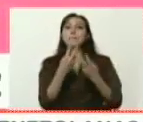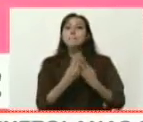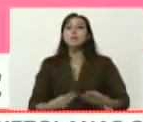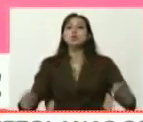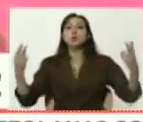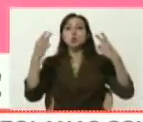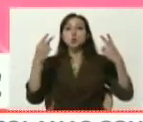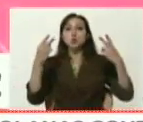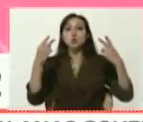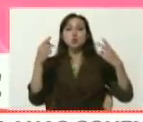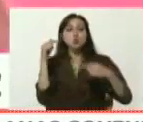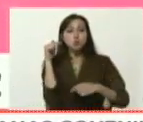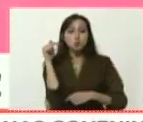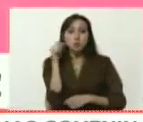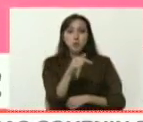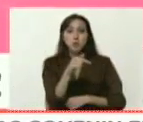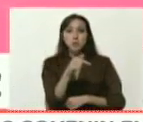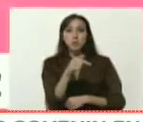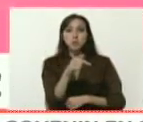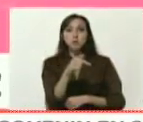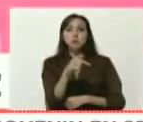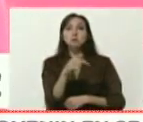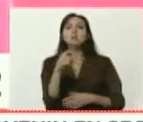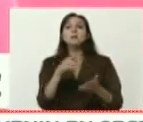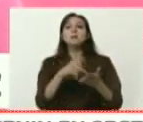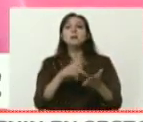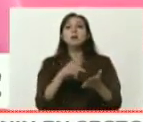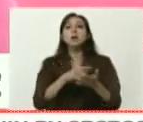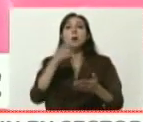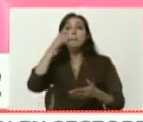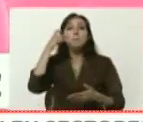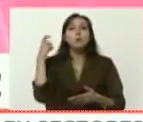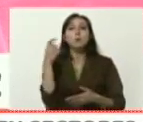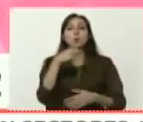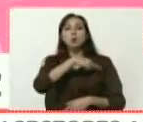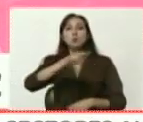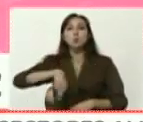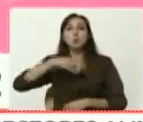sé que allí está hablando el pueblo llano de nuestra patria. Así que